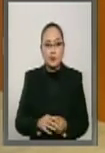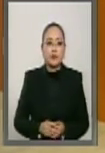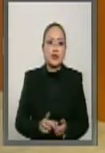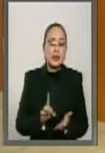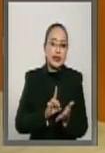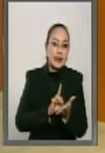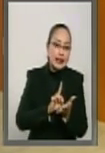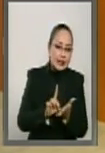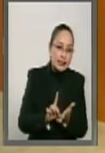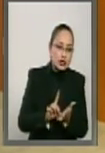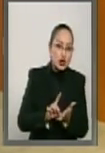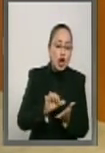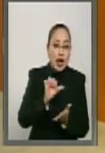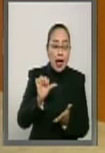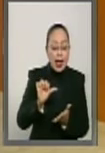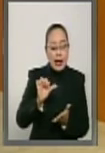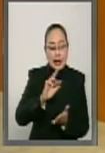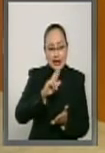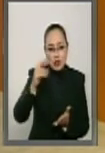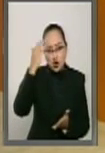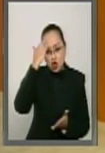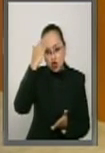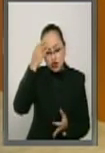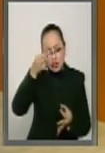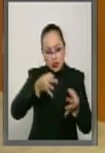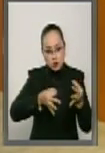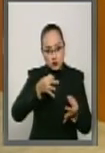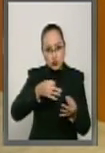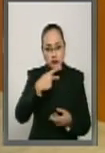al reconocimiento de la personalidad